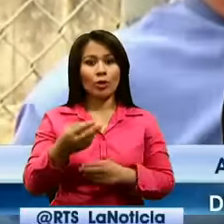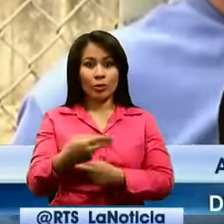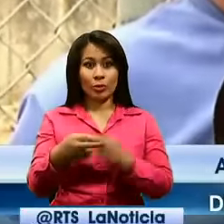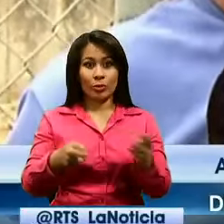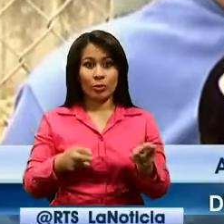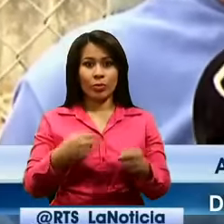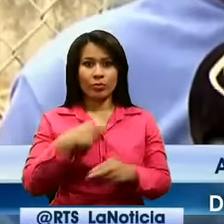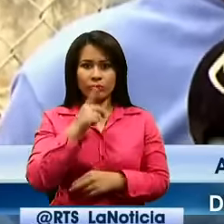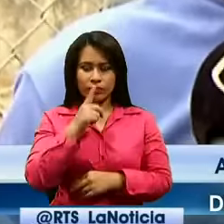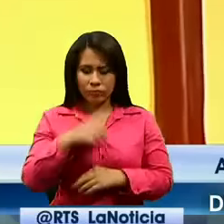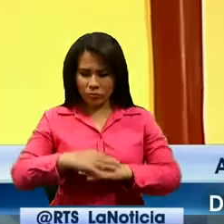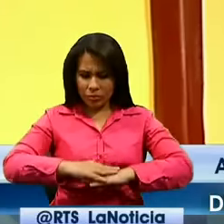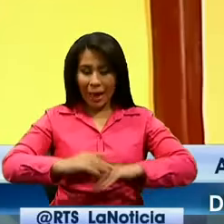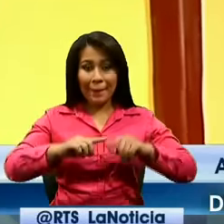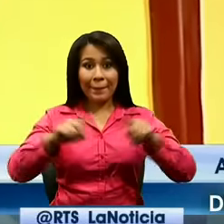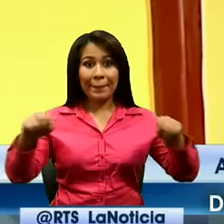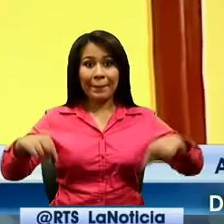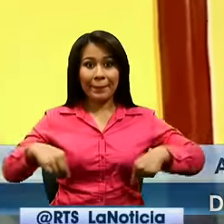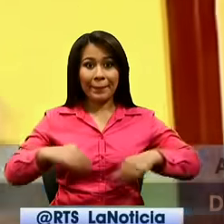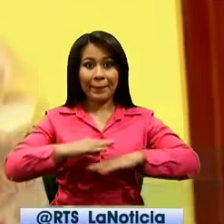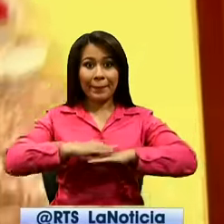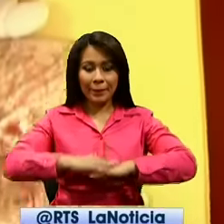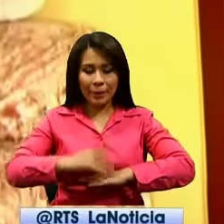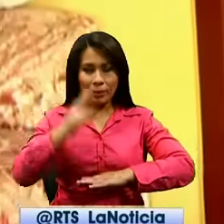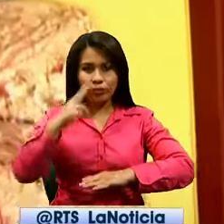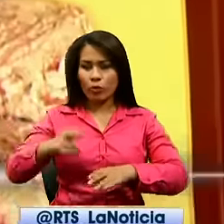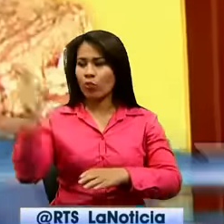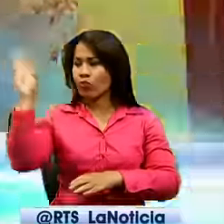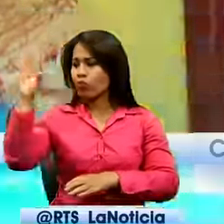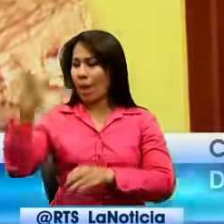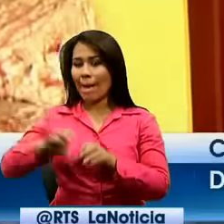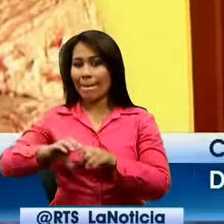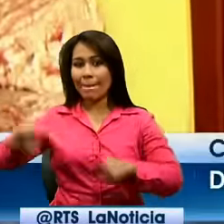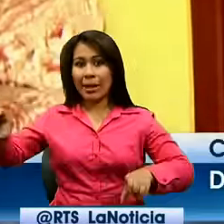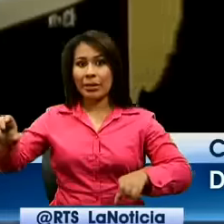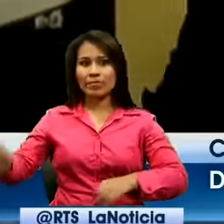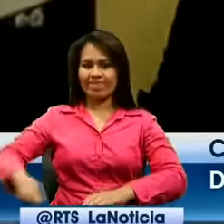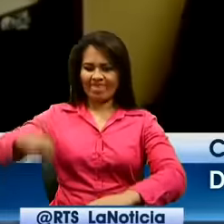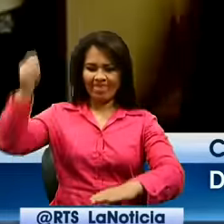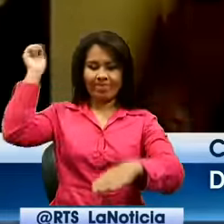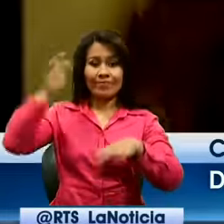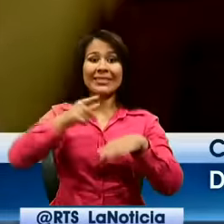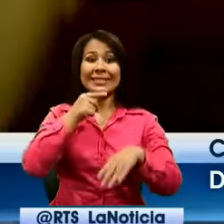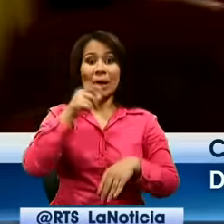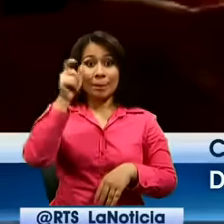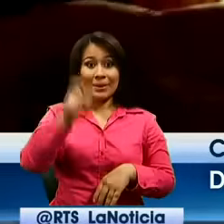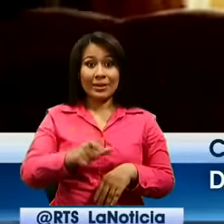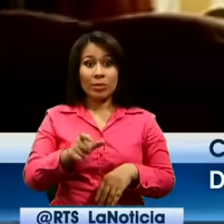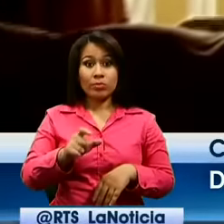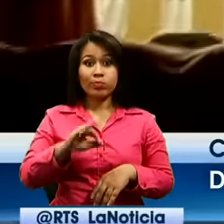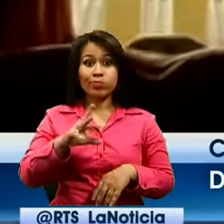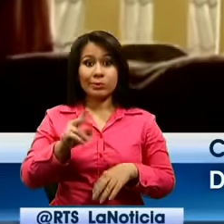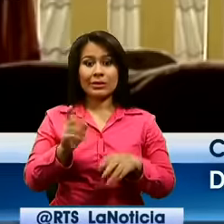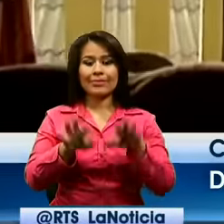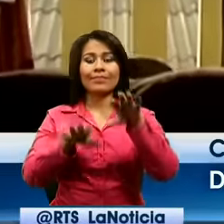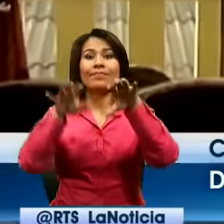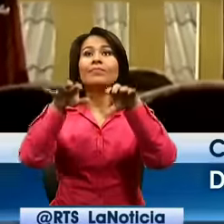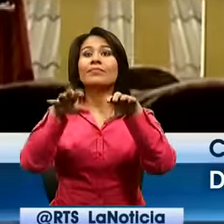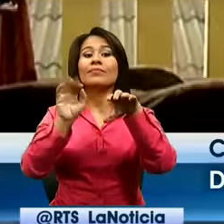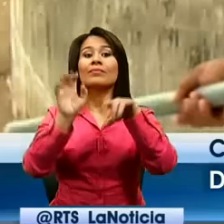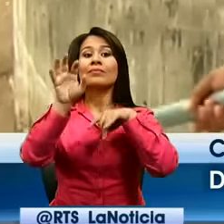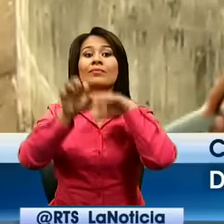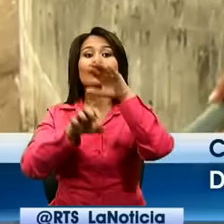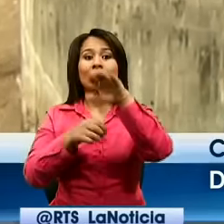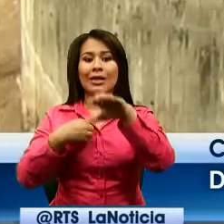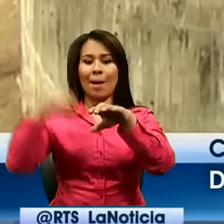en todo, con todos los equipos. Ahí lo que hice, entrarme vuelta al dormitorio y sacar un garrote que tengo. Él mira para atrás y sale, y se va bajando ahí. A